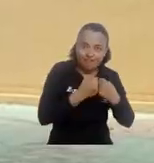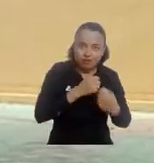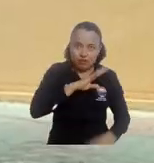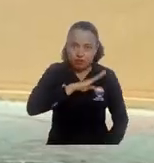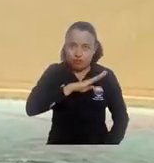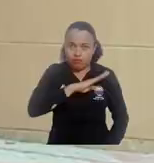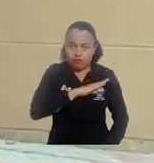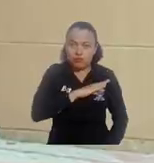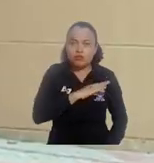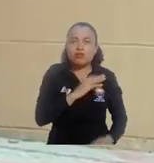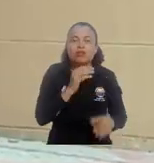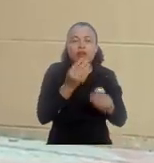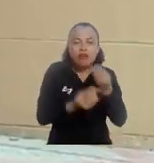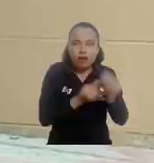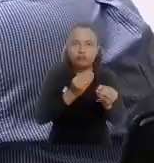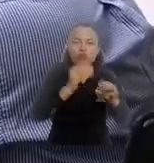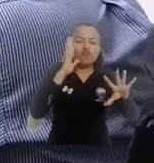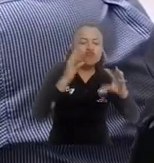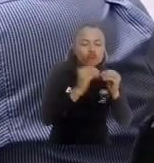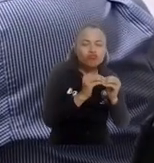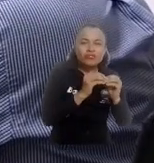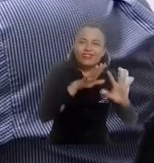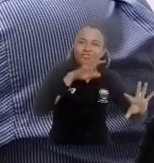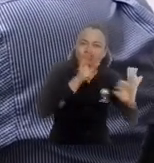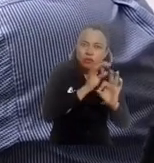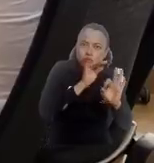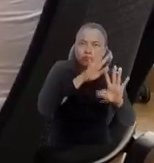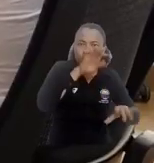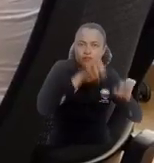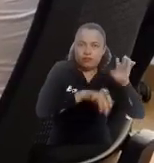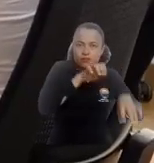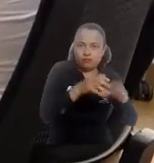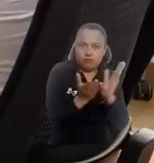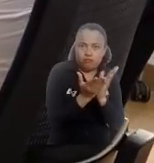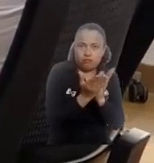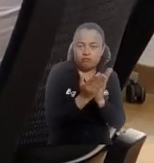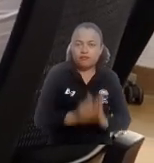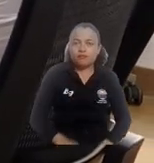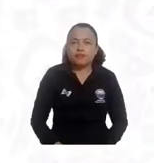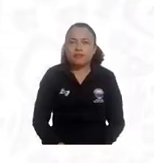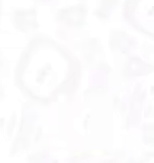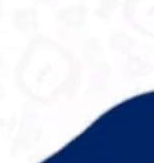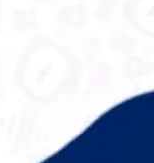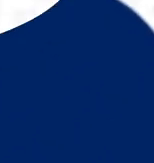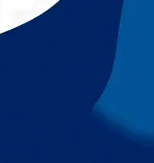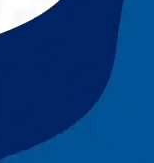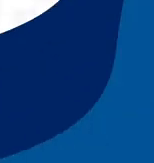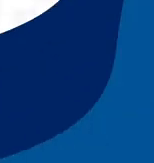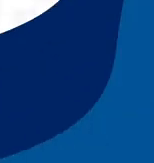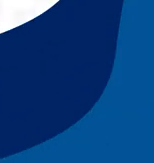la alcaldía, se pretende materializar un convenio específico con la Secretaría de Educación.